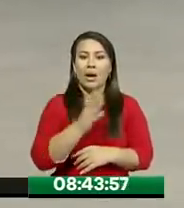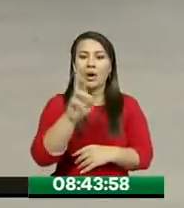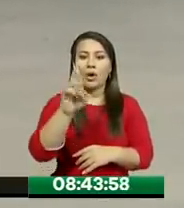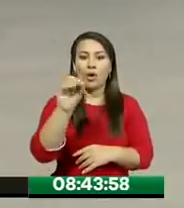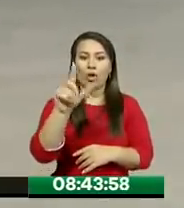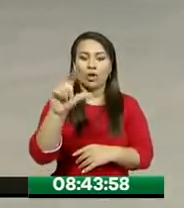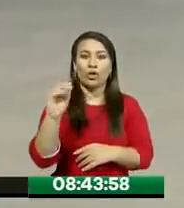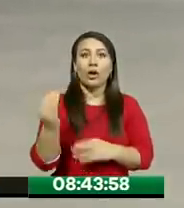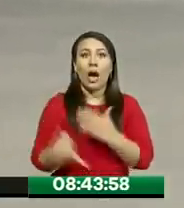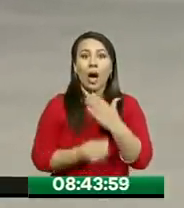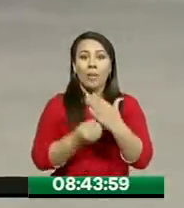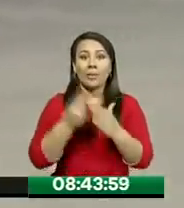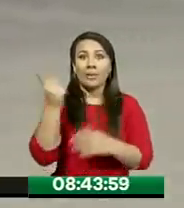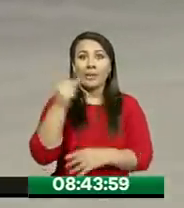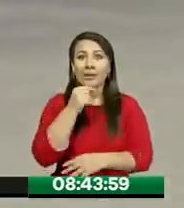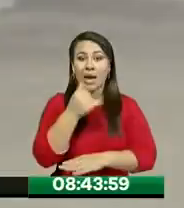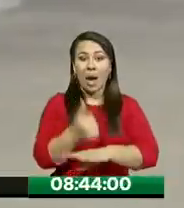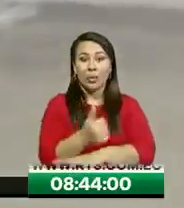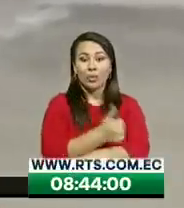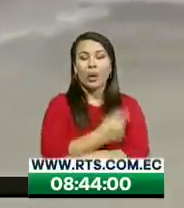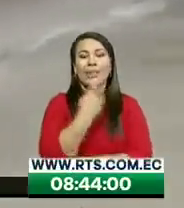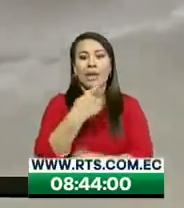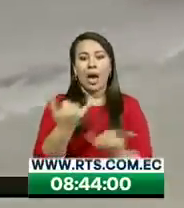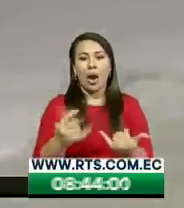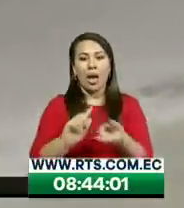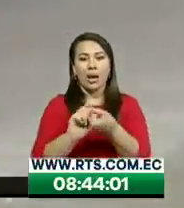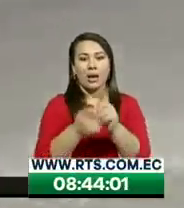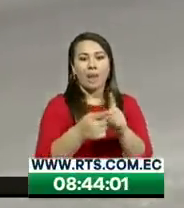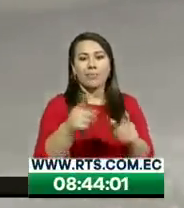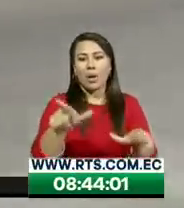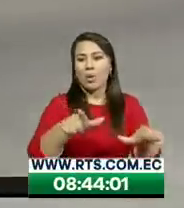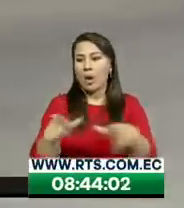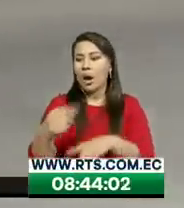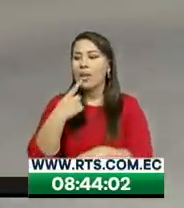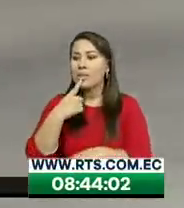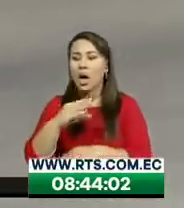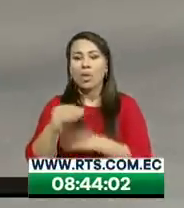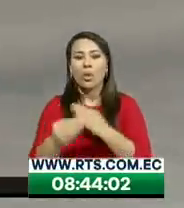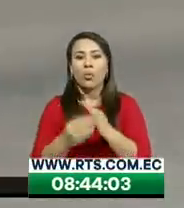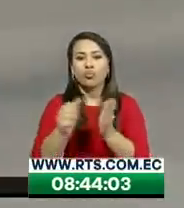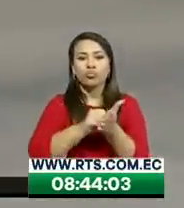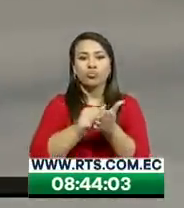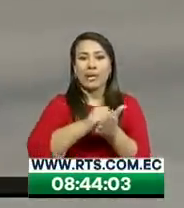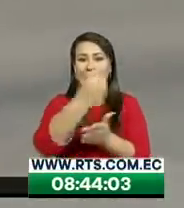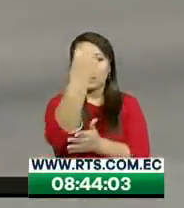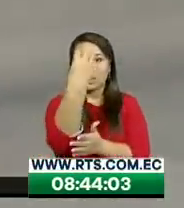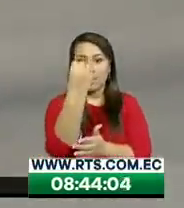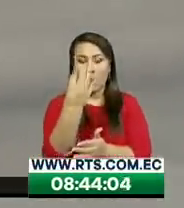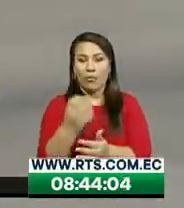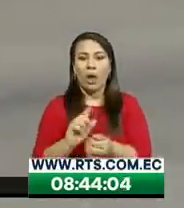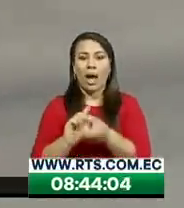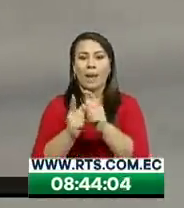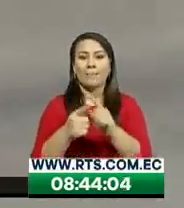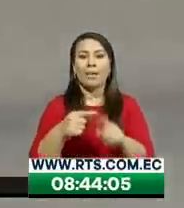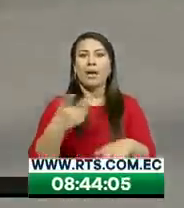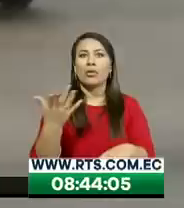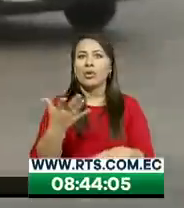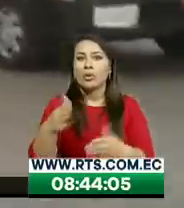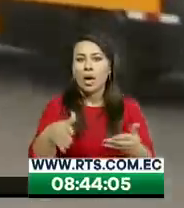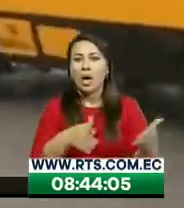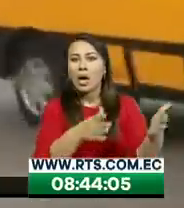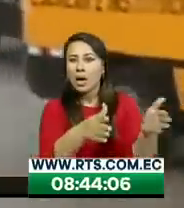individuos. Buscando chicos para darles trabajo, pero al momento no era trabajo, era con engaño para